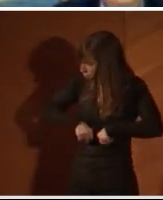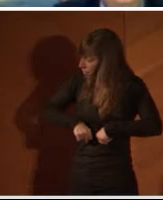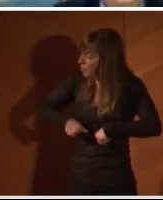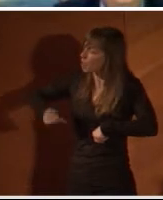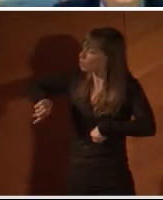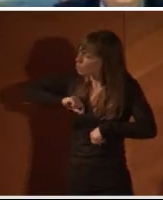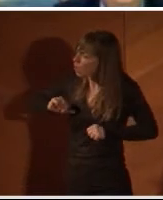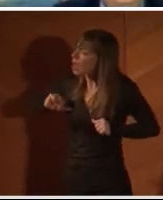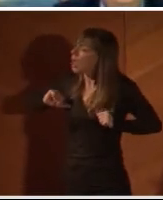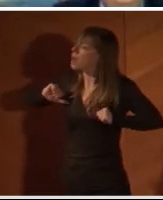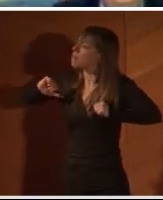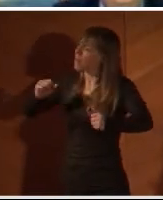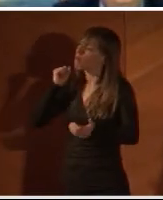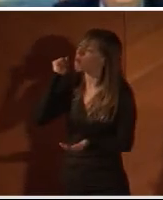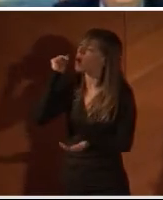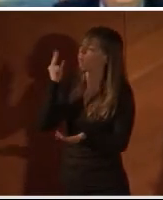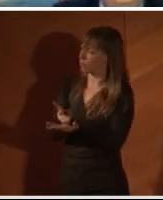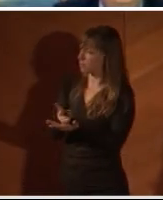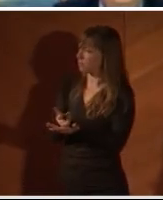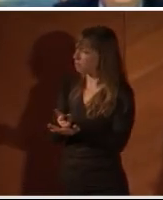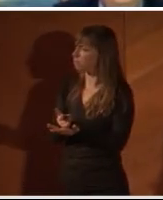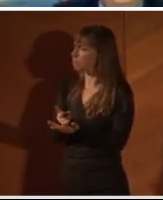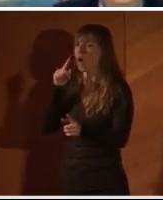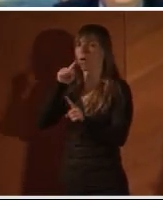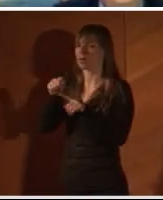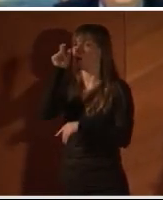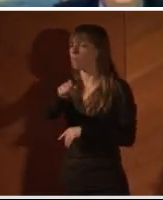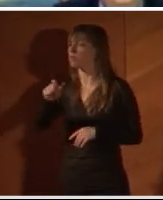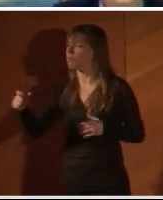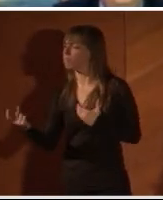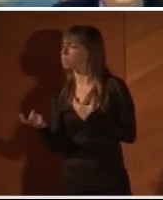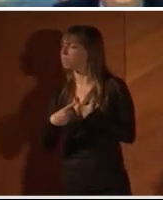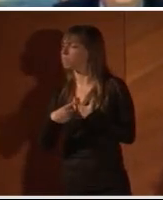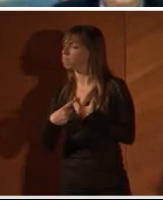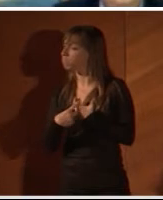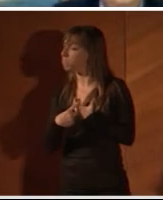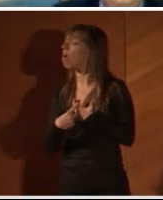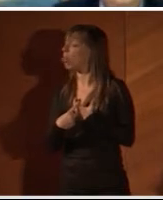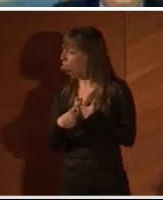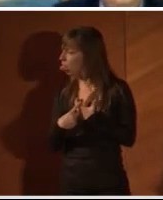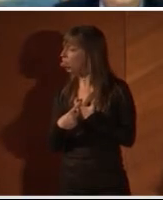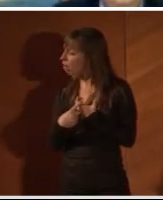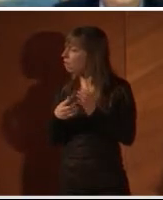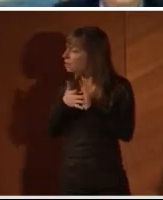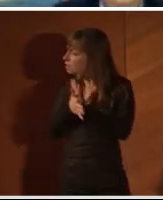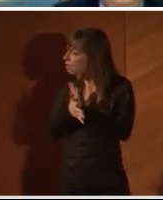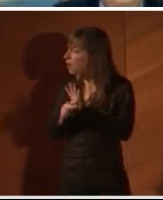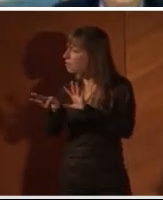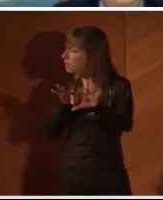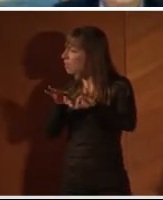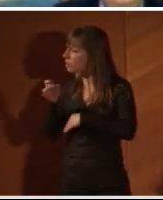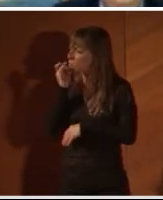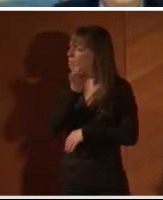una importante apuesta para considerar la participación ciudadana como la mejor manera de tomar las mejores